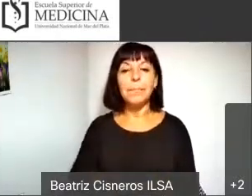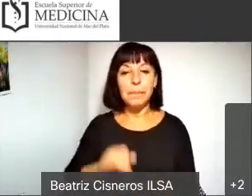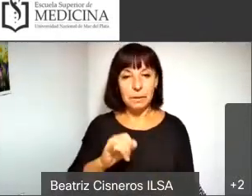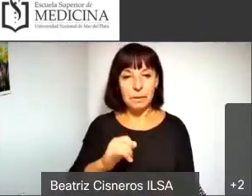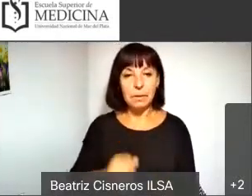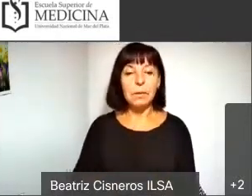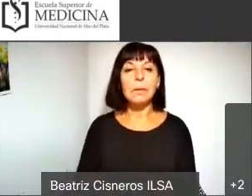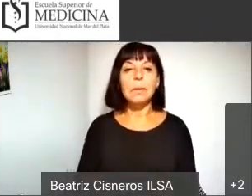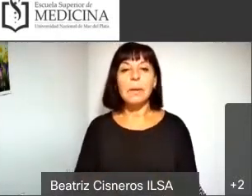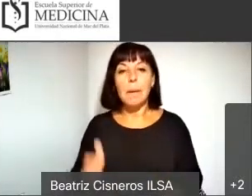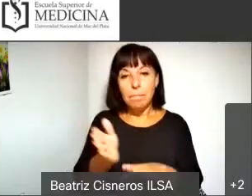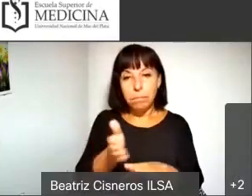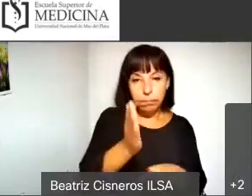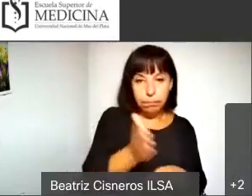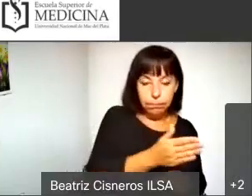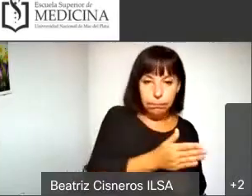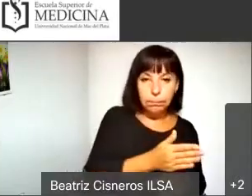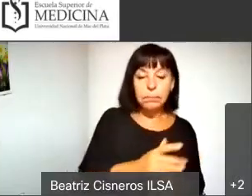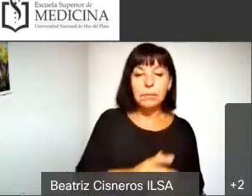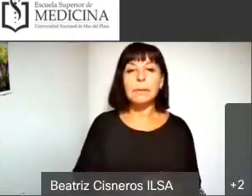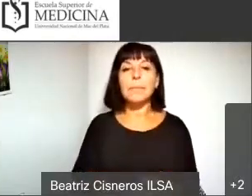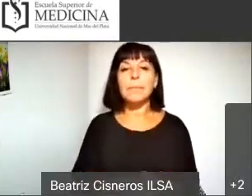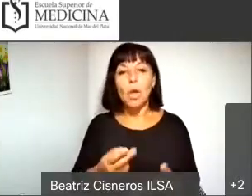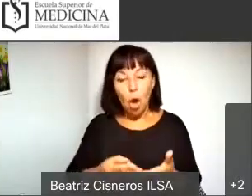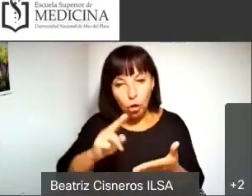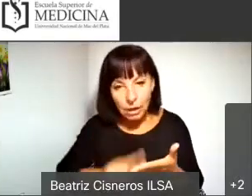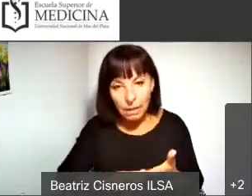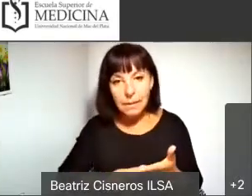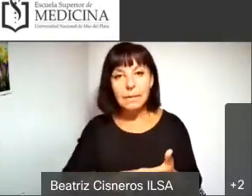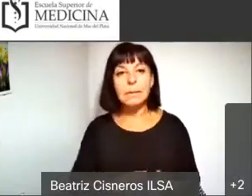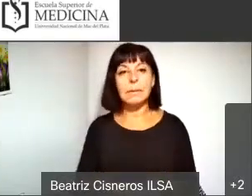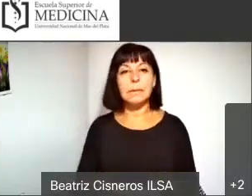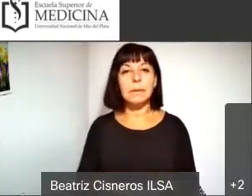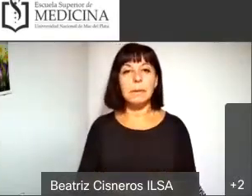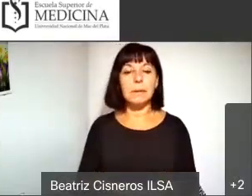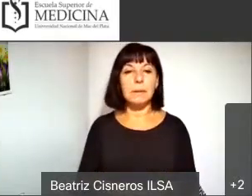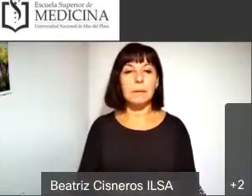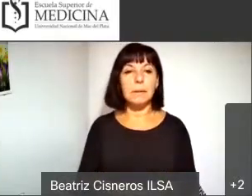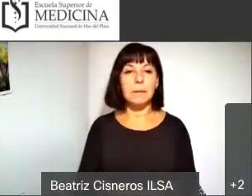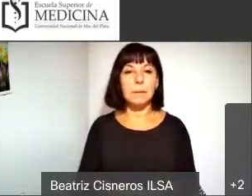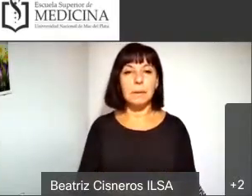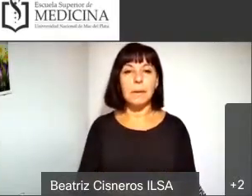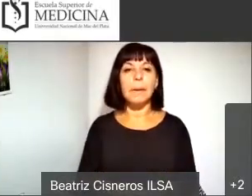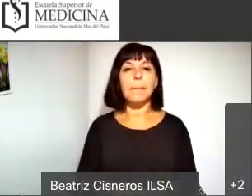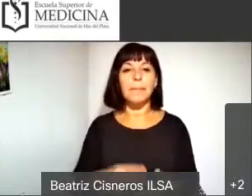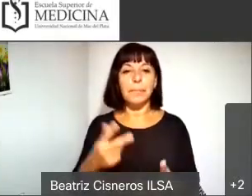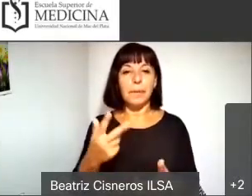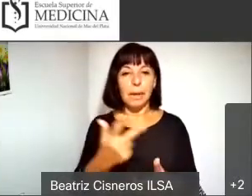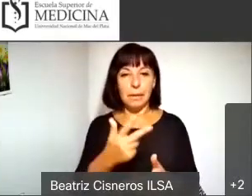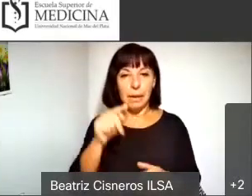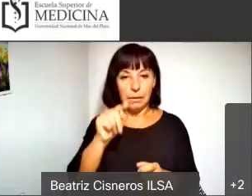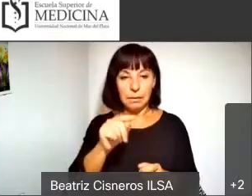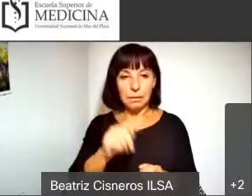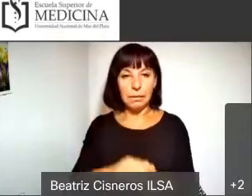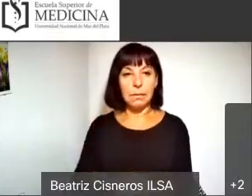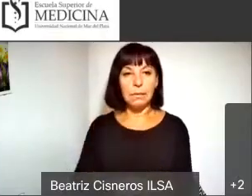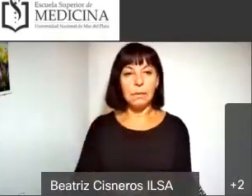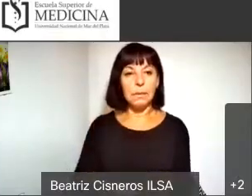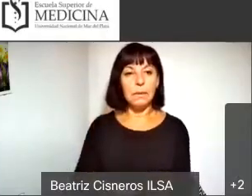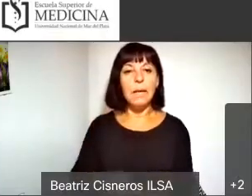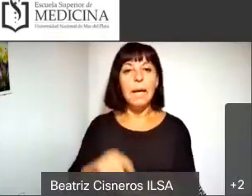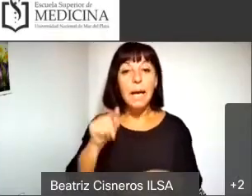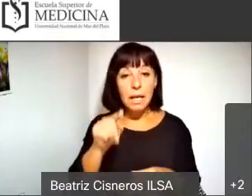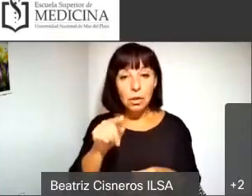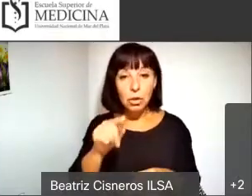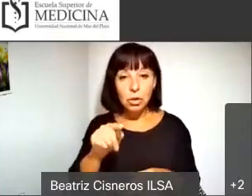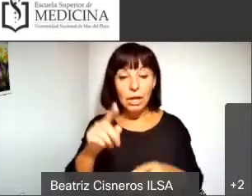bien, volvemos a eso. Lo repito. Aquí estábamos, en esta diapositiva. Recuerden que esto